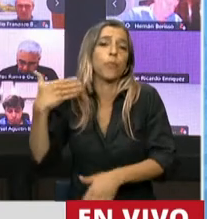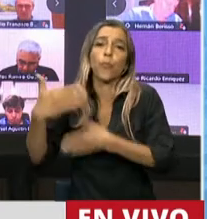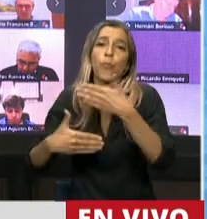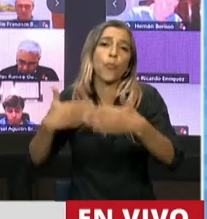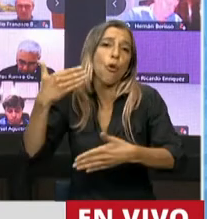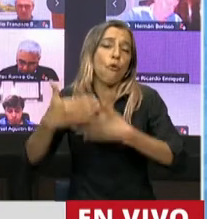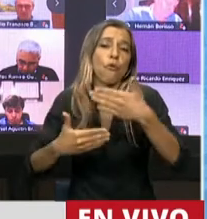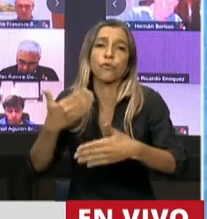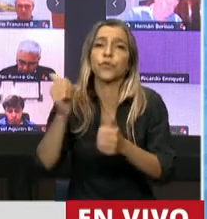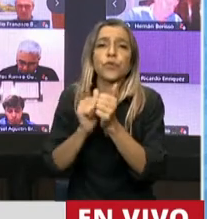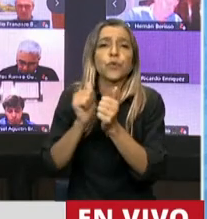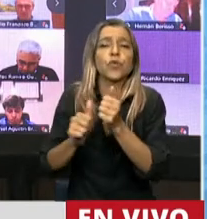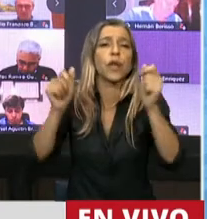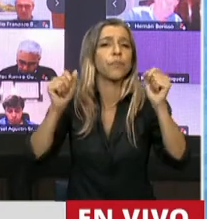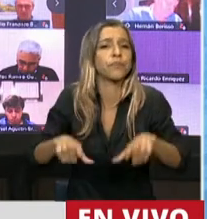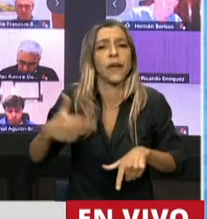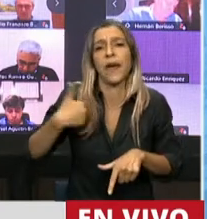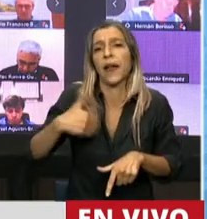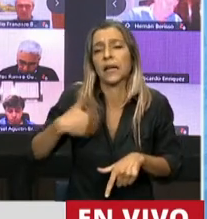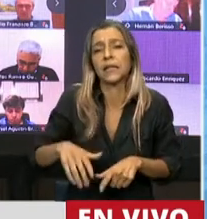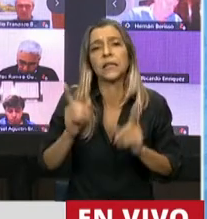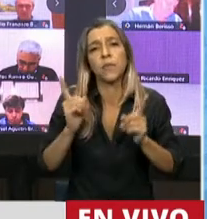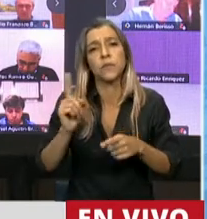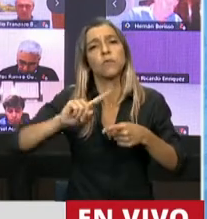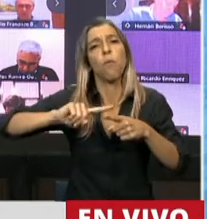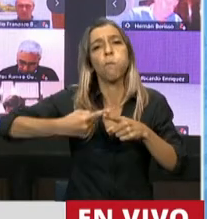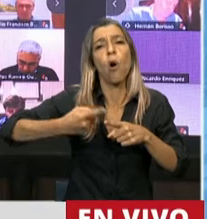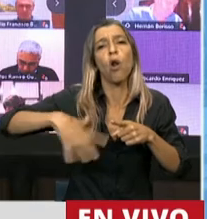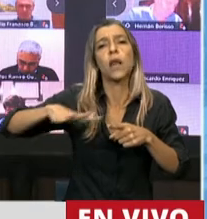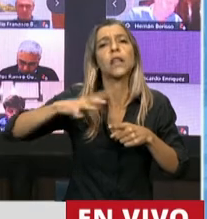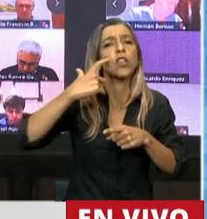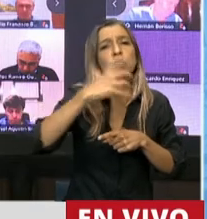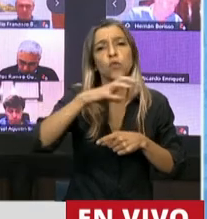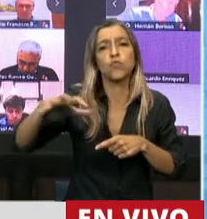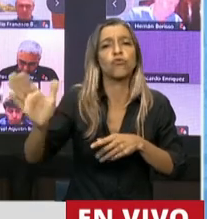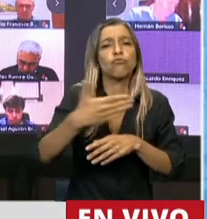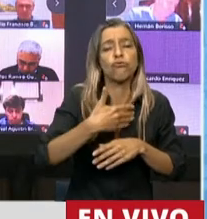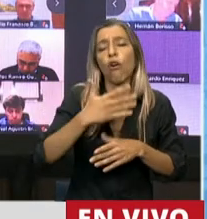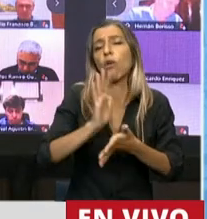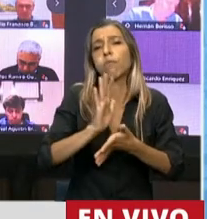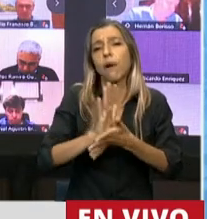de construcción basado en decisiones político-institucionales, en capacidades construidas, etc.